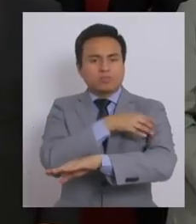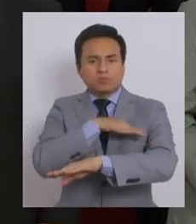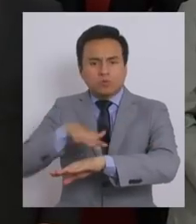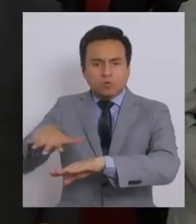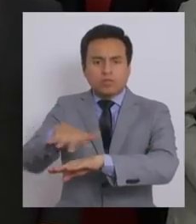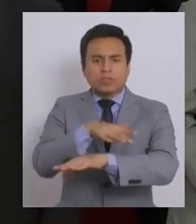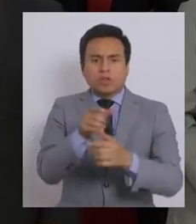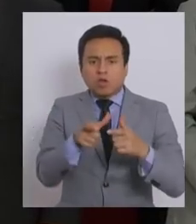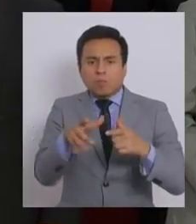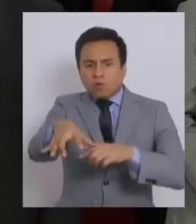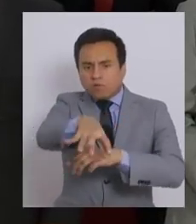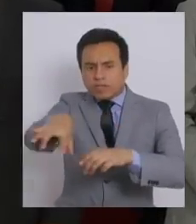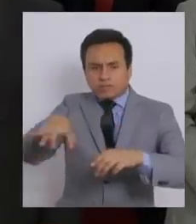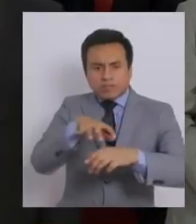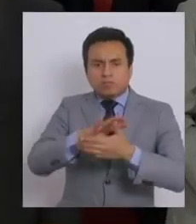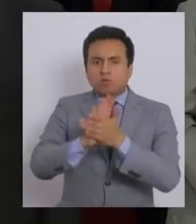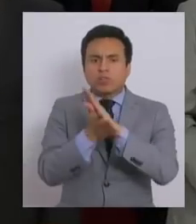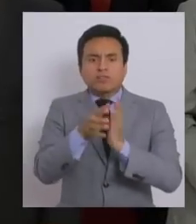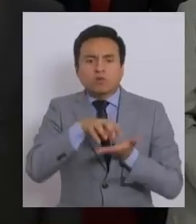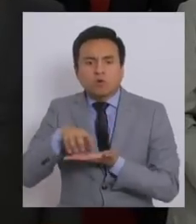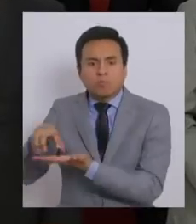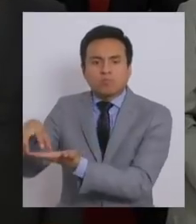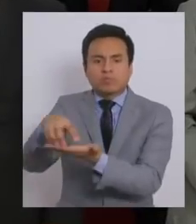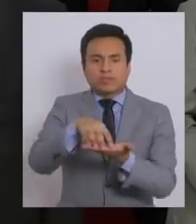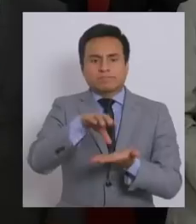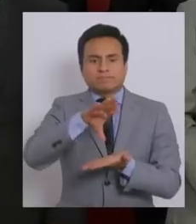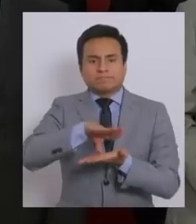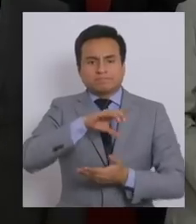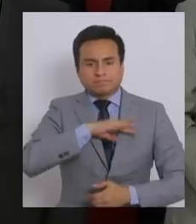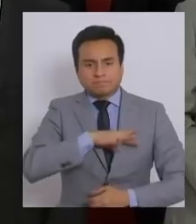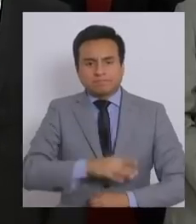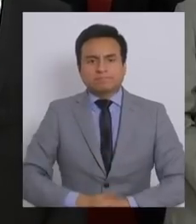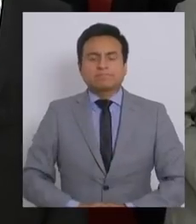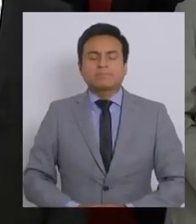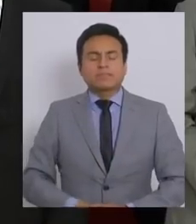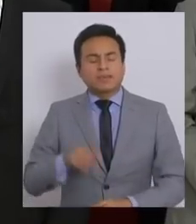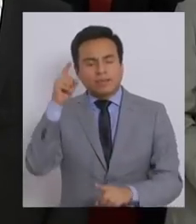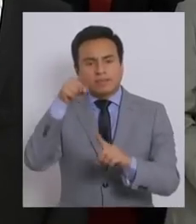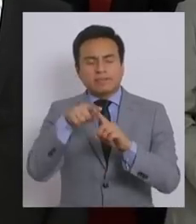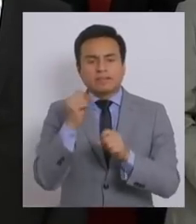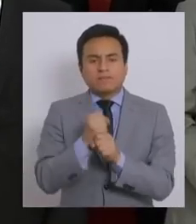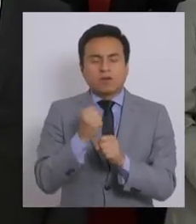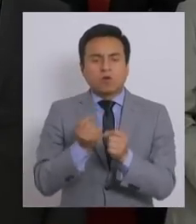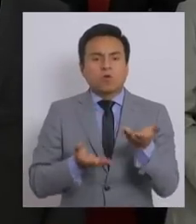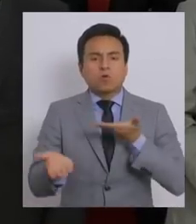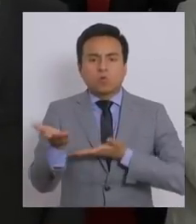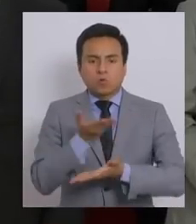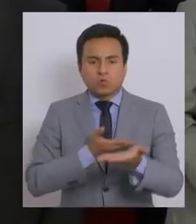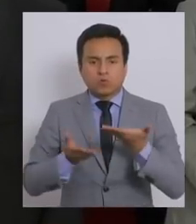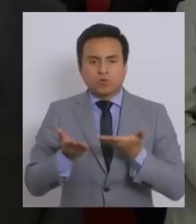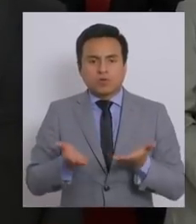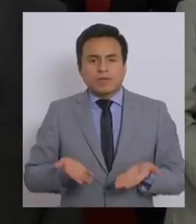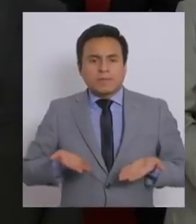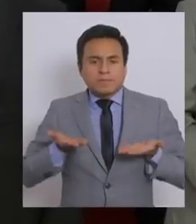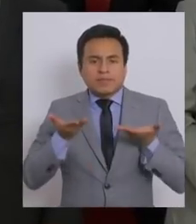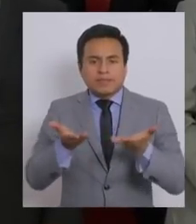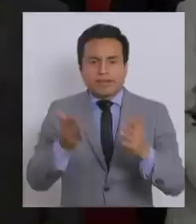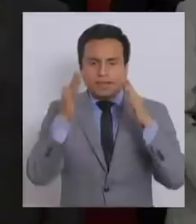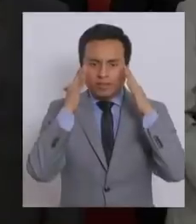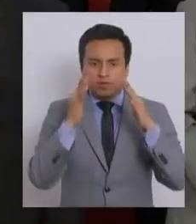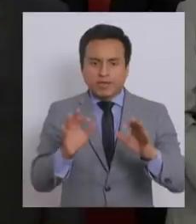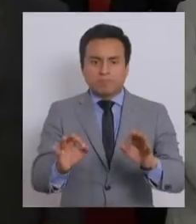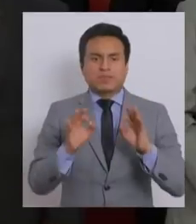las provincias y de todas las comunas de nuestro país. Y en ese trabajo conjunto prestar especial